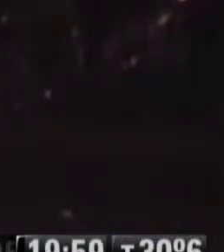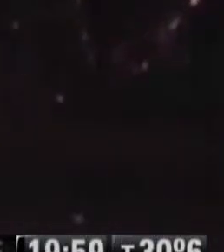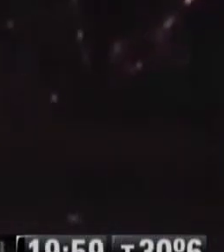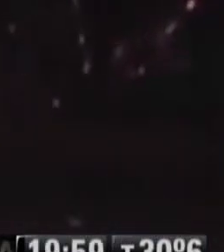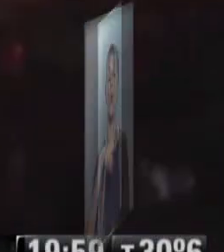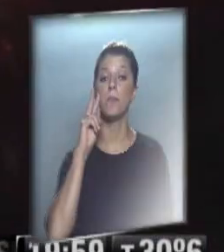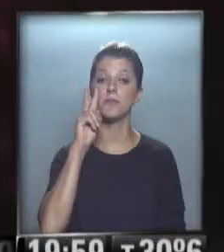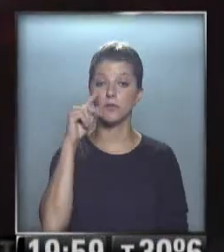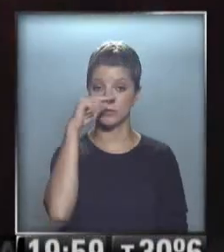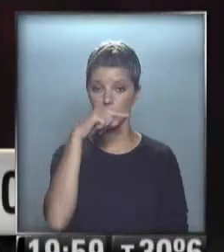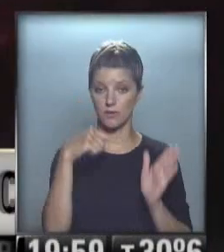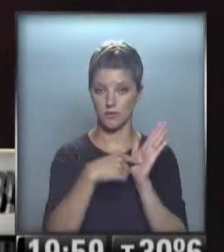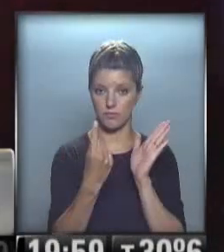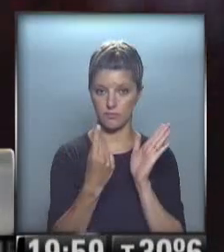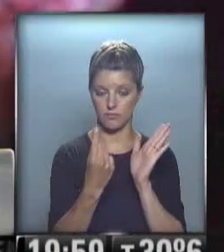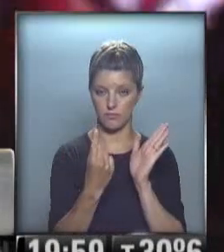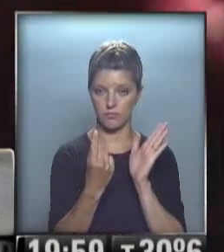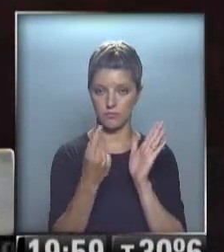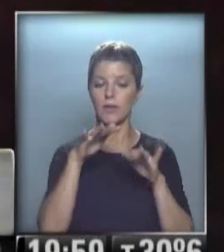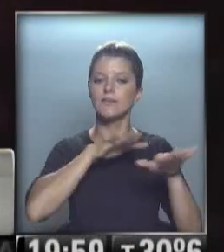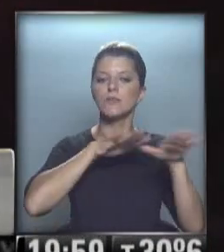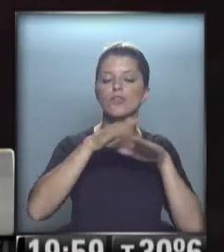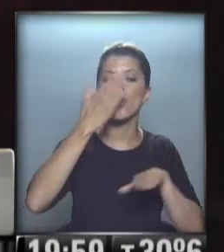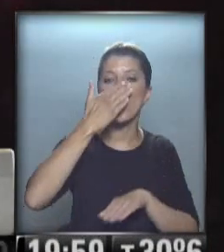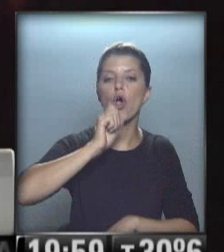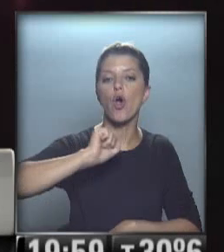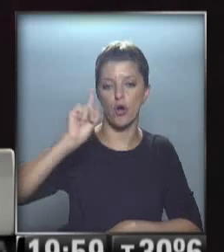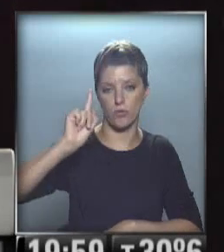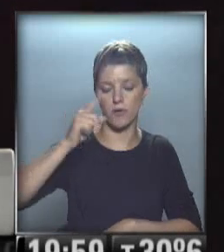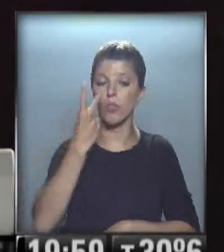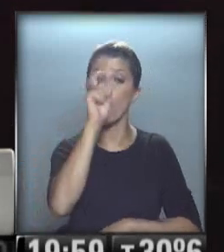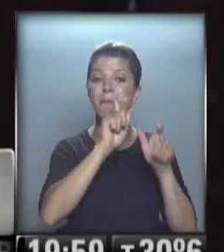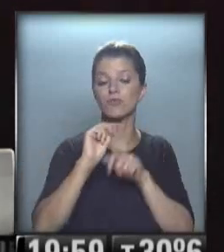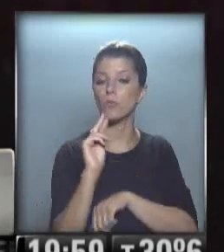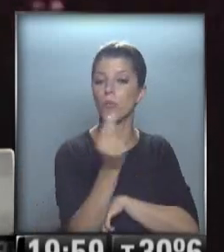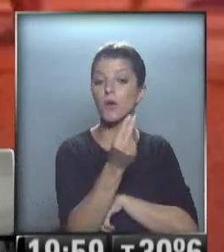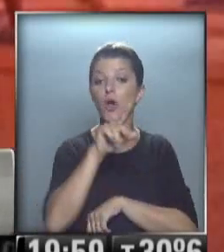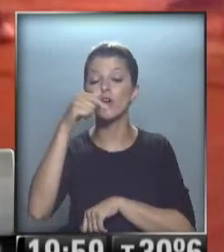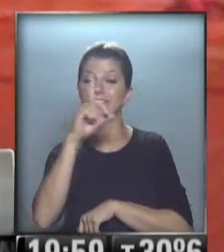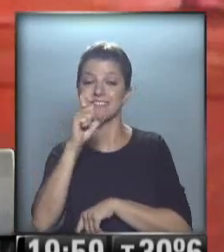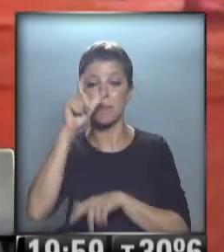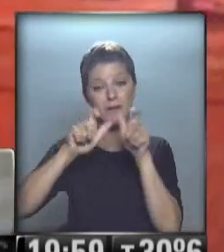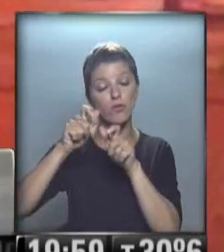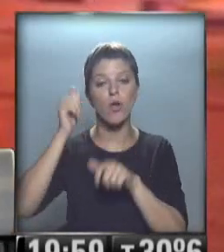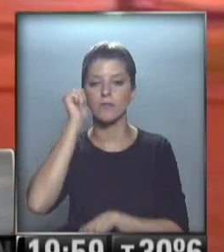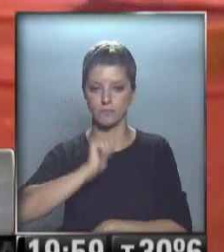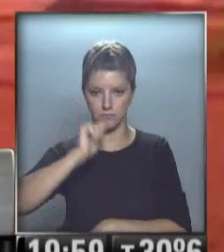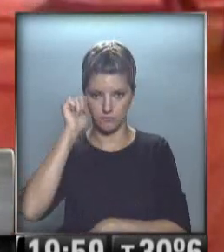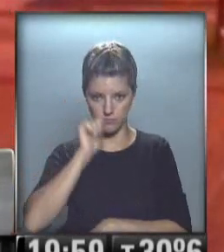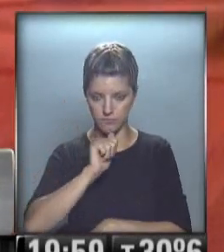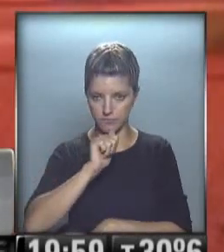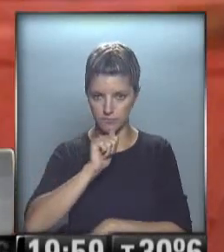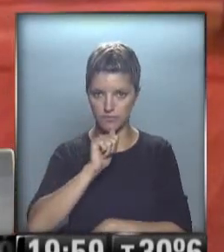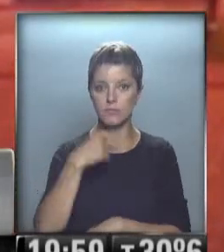Esta noche en Visión 7 Central, situación en la provincia de Córdoba. Dos personas murieron y otras 100 resultaron heridas por